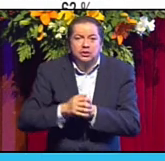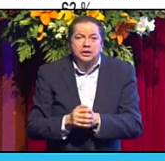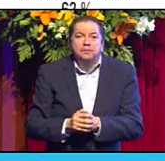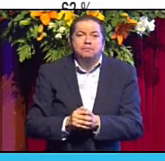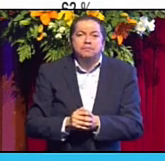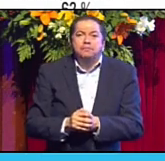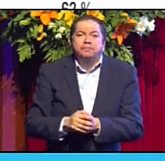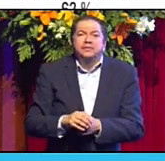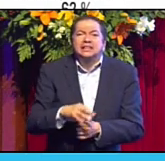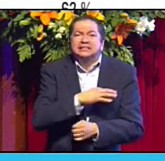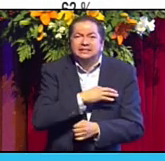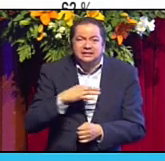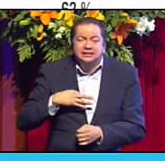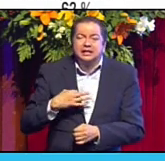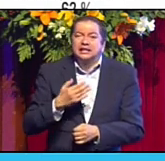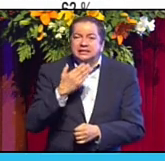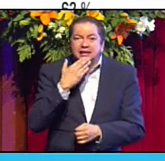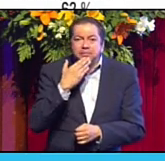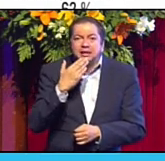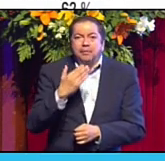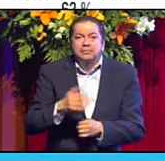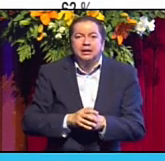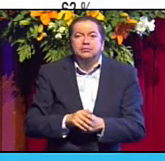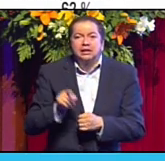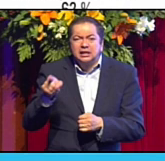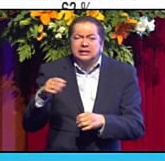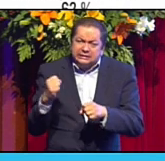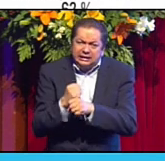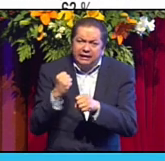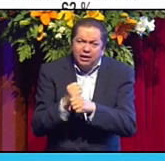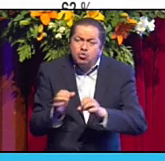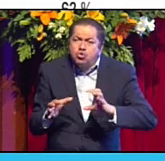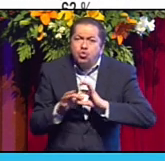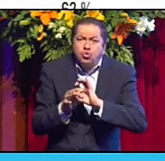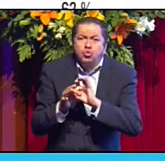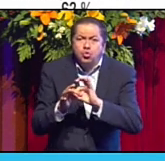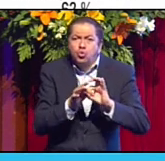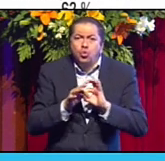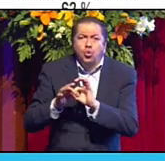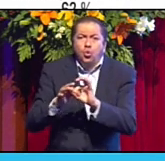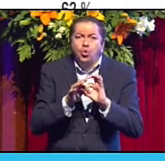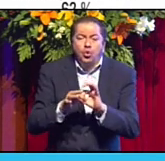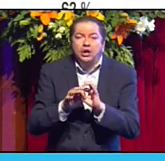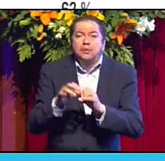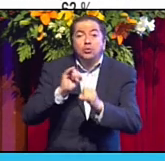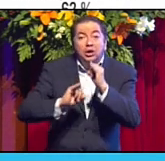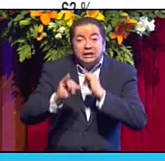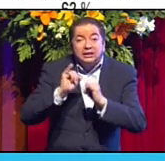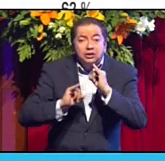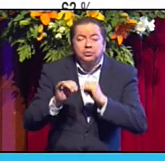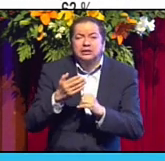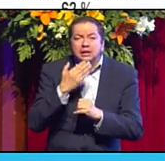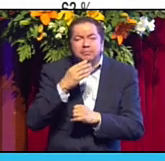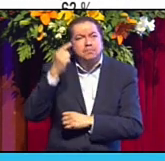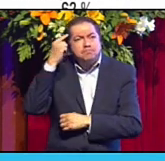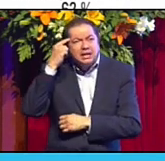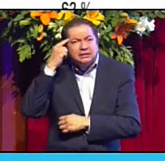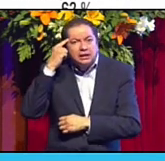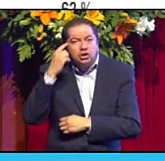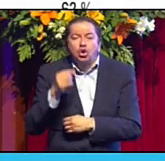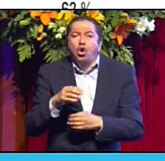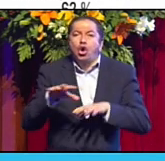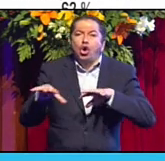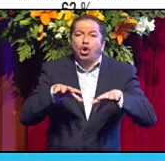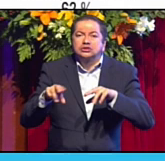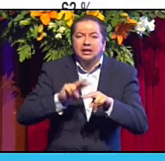Seremi? Mideso. Tiene muchísimo que ver con esto. Trabajamos unidos, trabajamos en línea, trabajamos pensando que si las